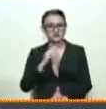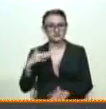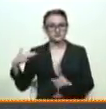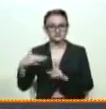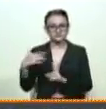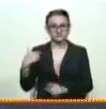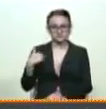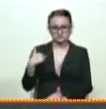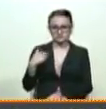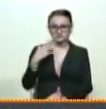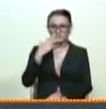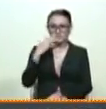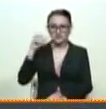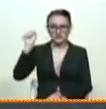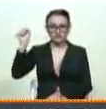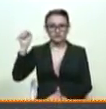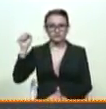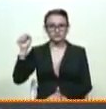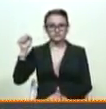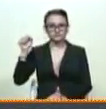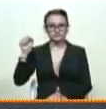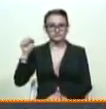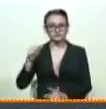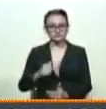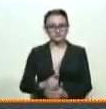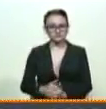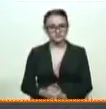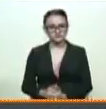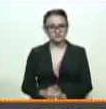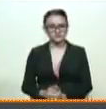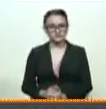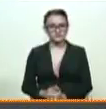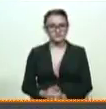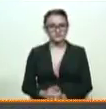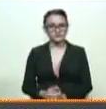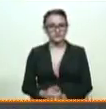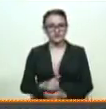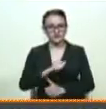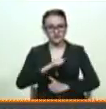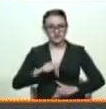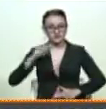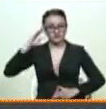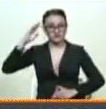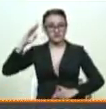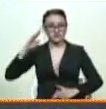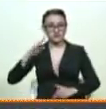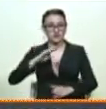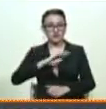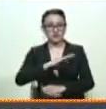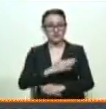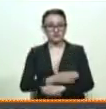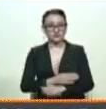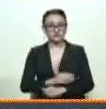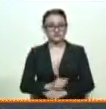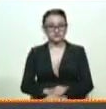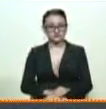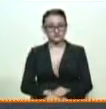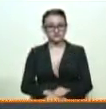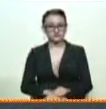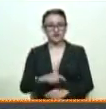nuestro presidente y comandante en jefe de la Fuerza Armada Nacional Bolivariana. Leo a